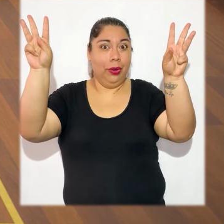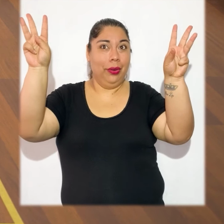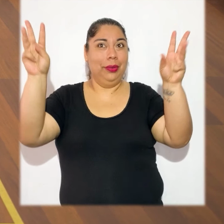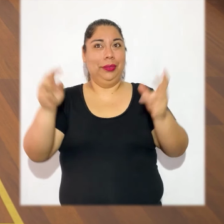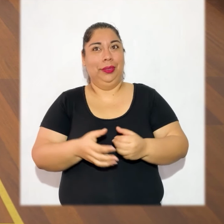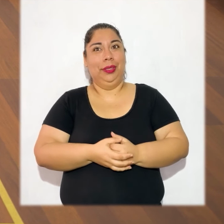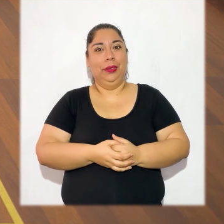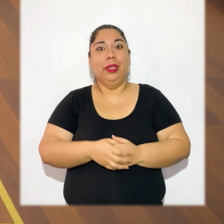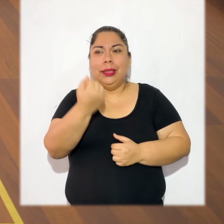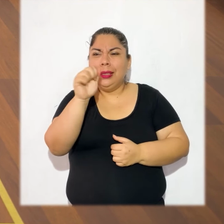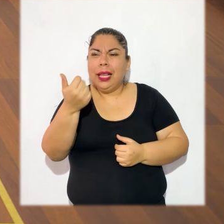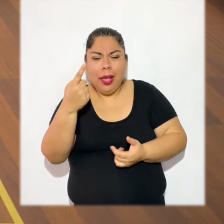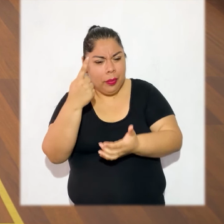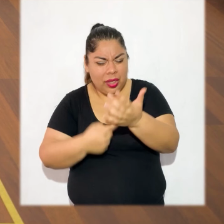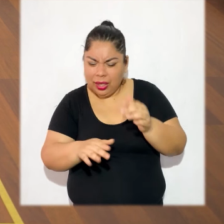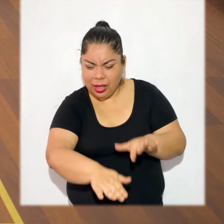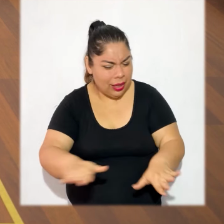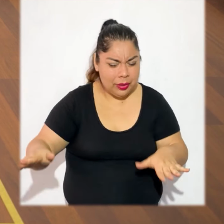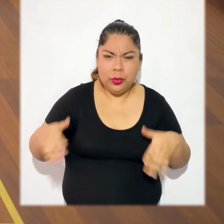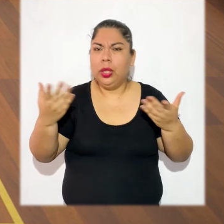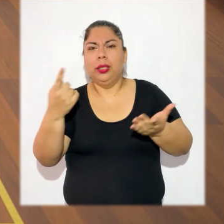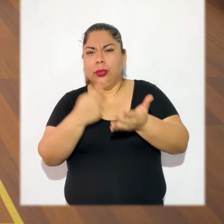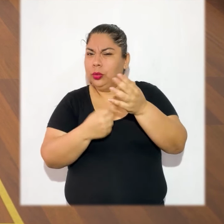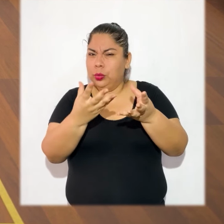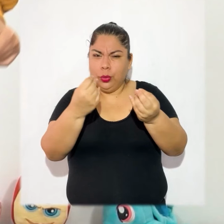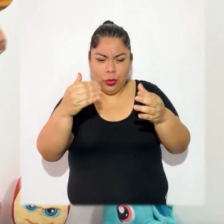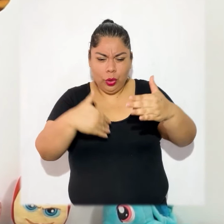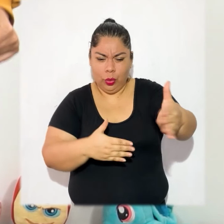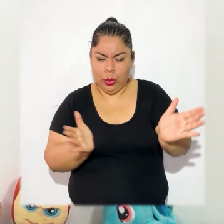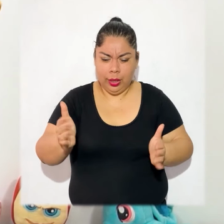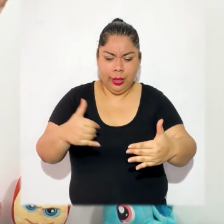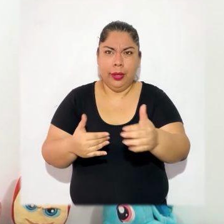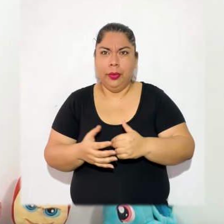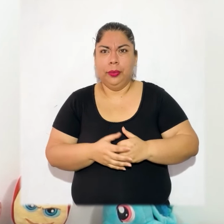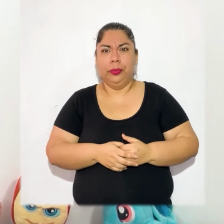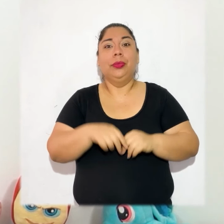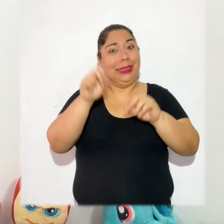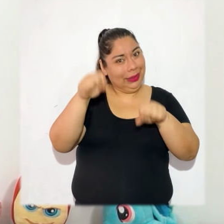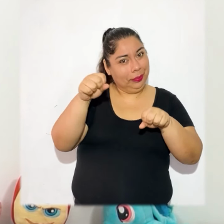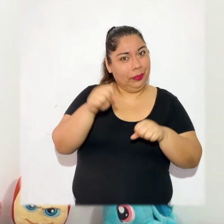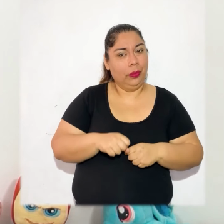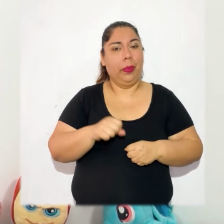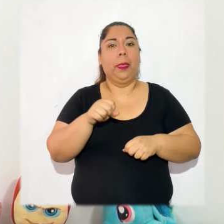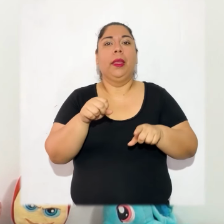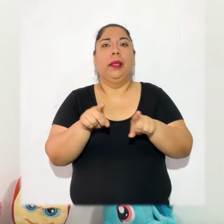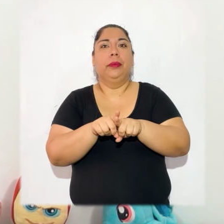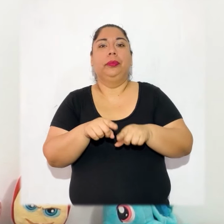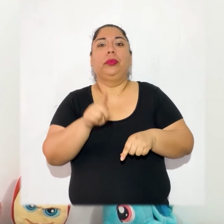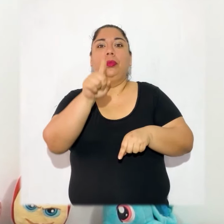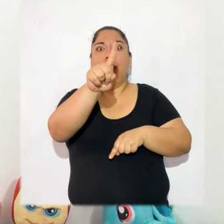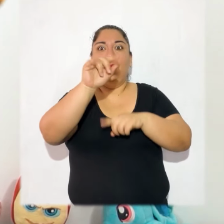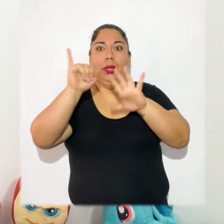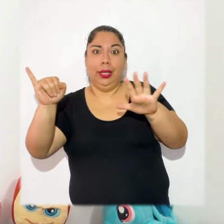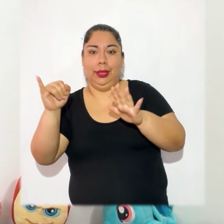Guau, Sammy, ¿qué has puesto? Hay un montón de cuadrados. Sí, son exactamente 16 y tienen casi casi la misma